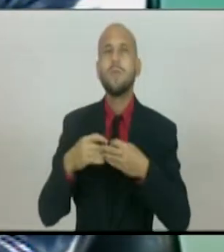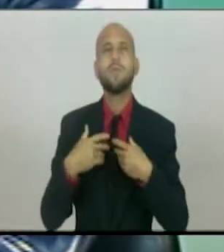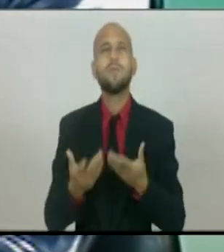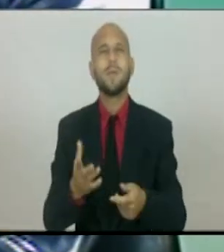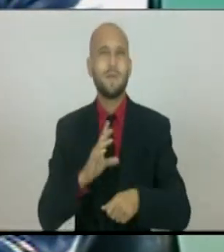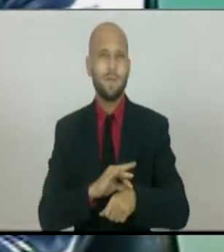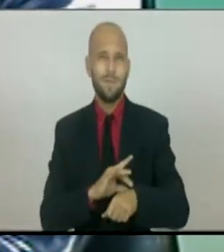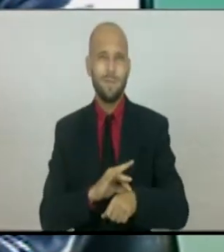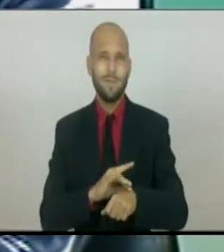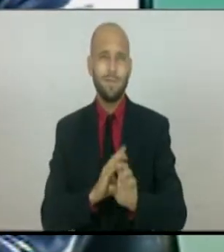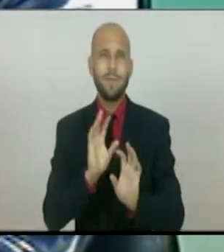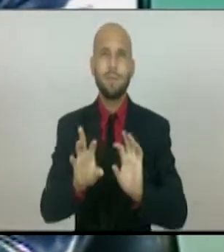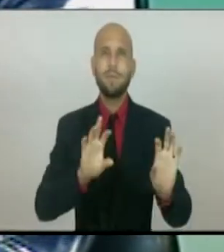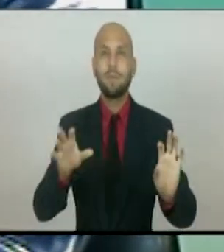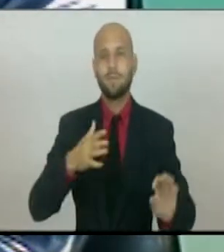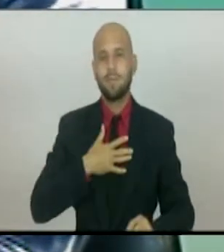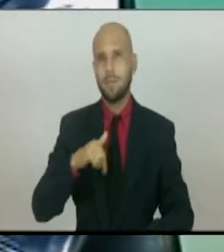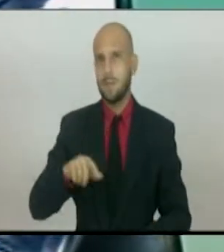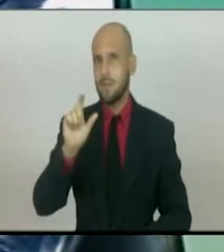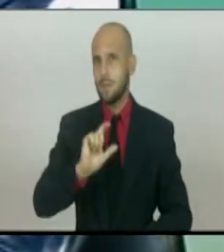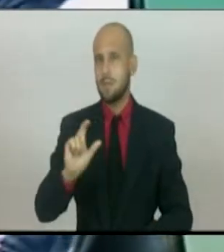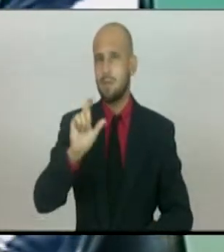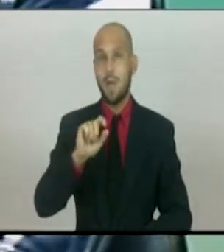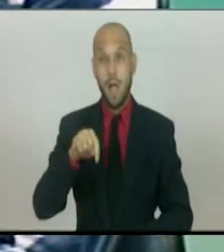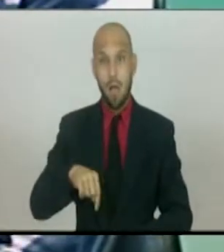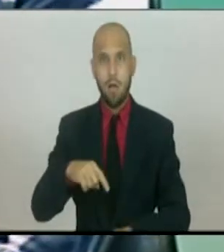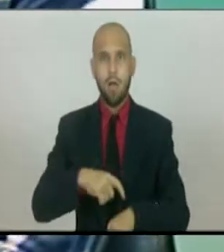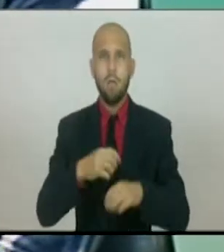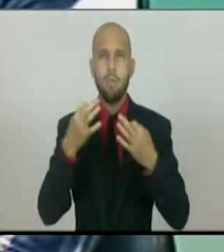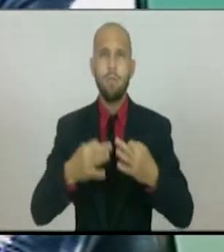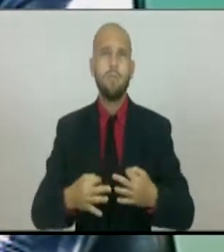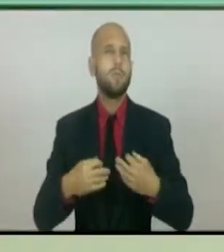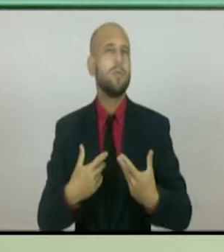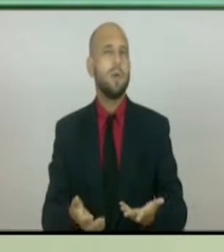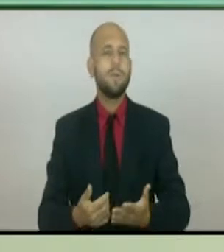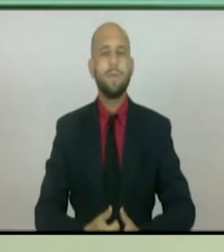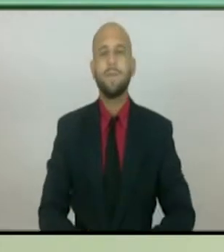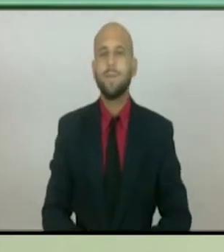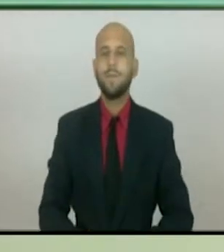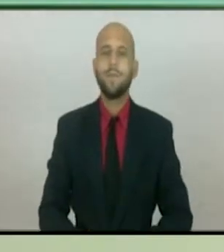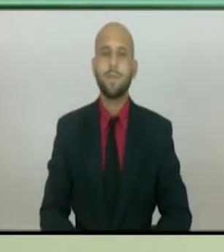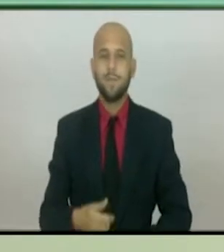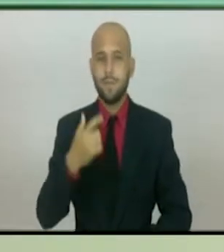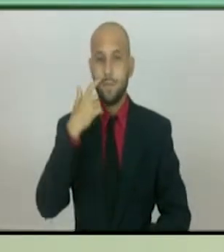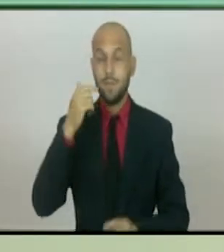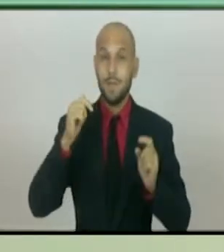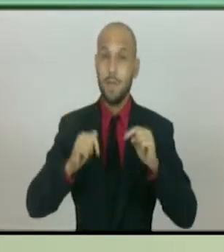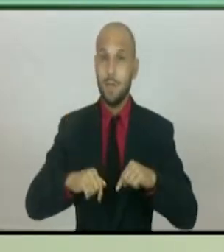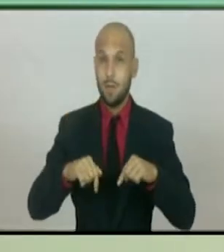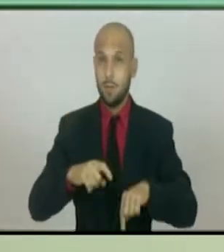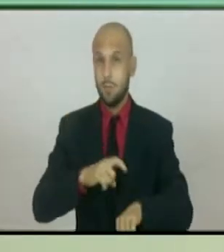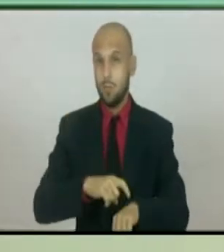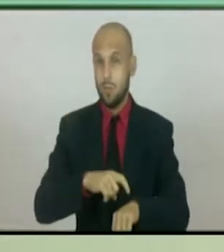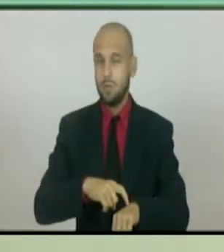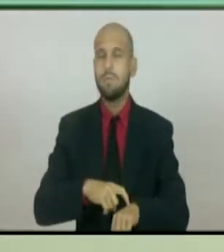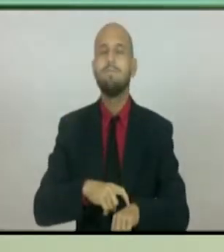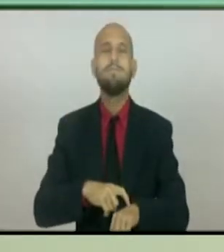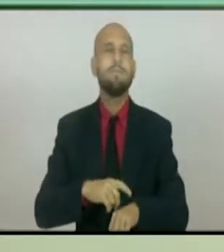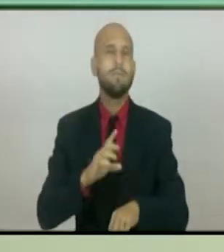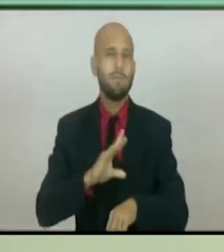que afectan a la población de Camagüey en estos momentos. Bueno, sí. En estos momentos la población